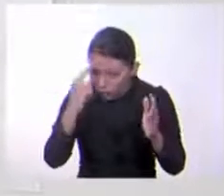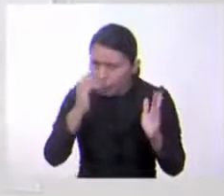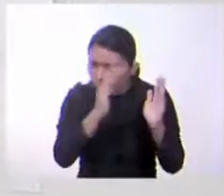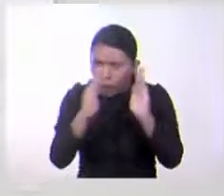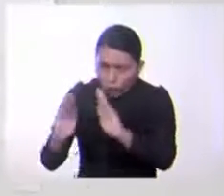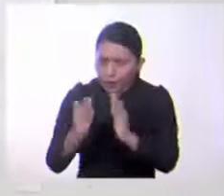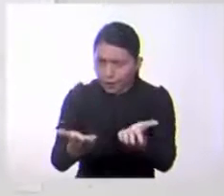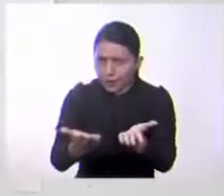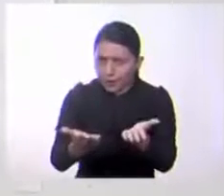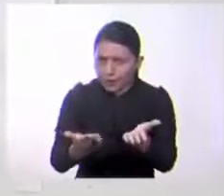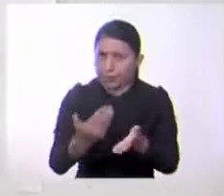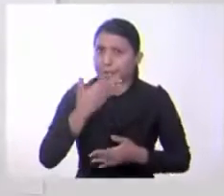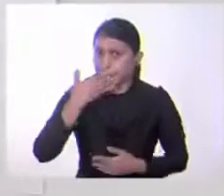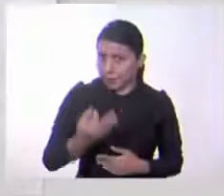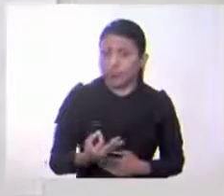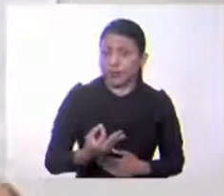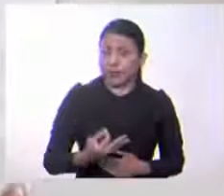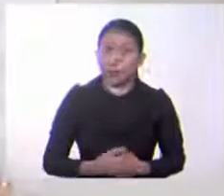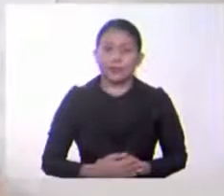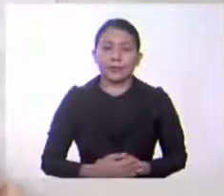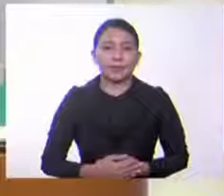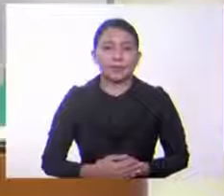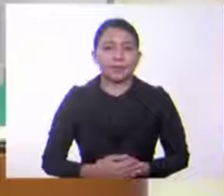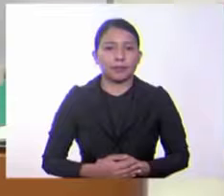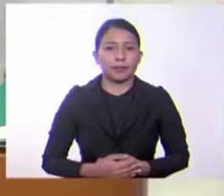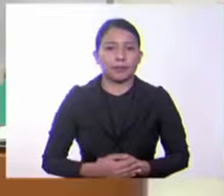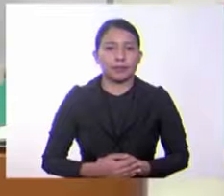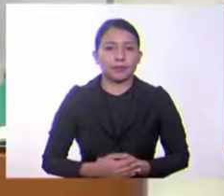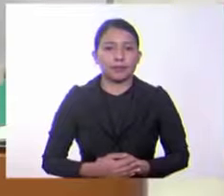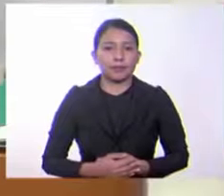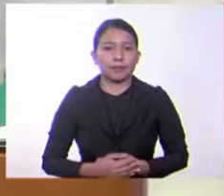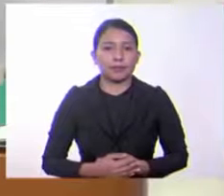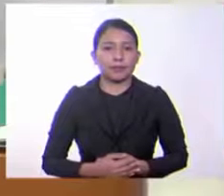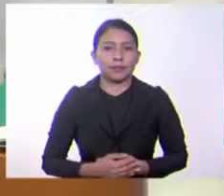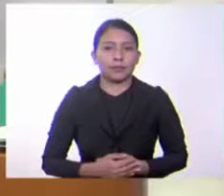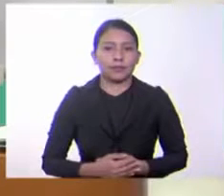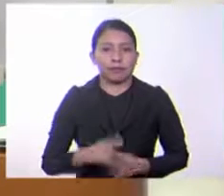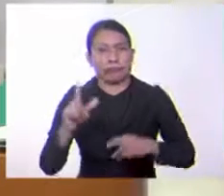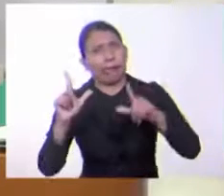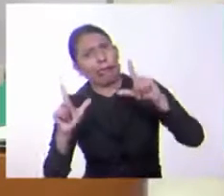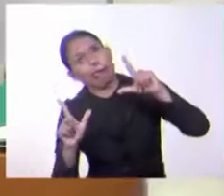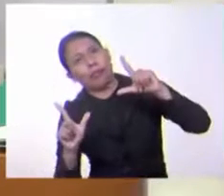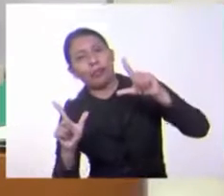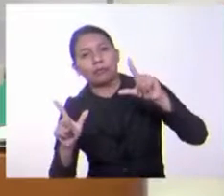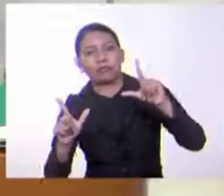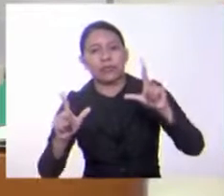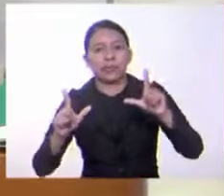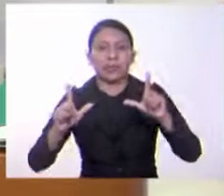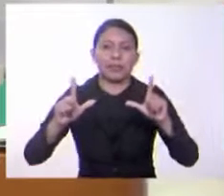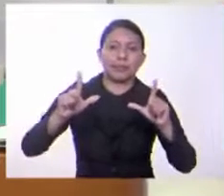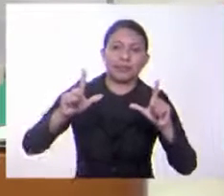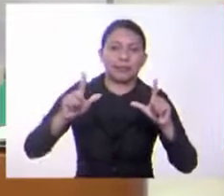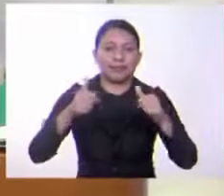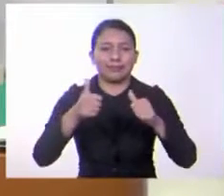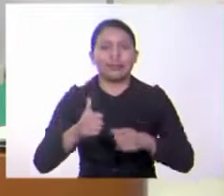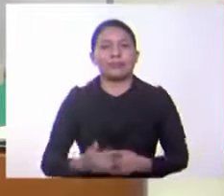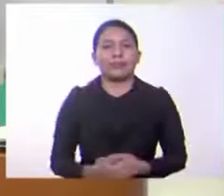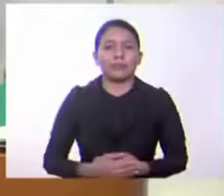evidente esa condición. Arréglale ahí un poco para que no esté tan pan.